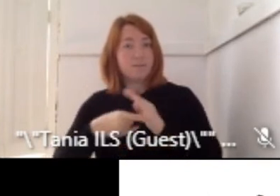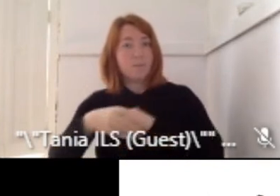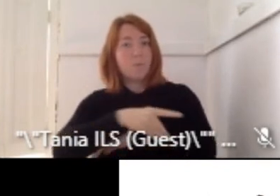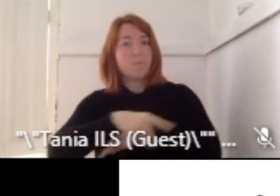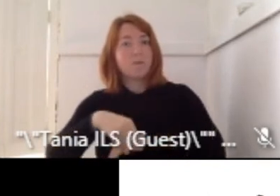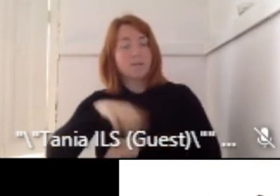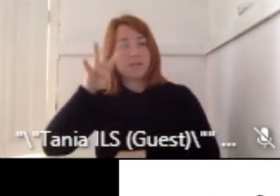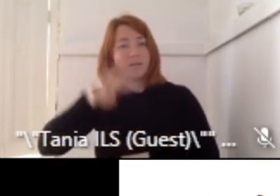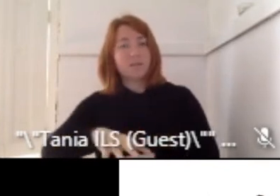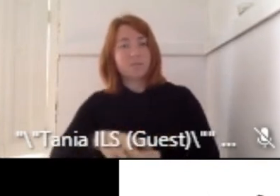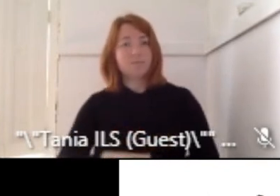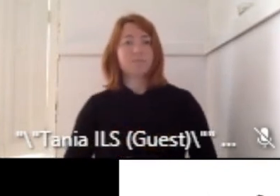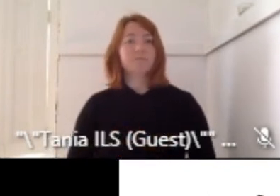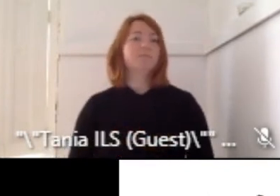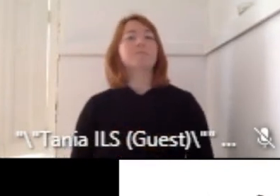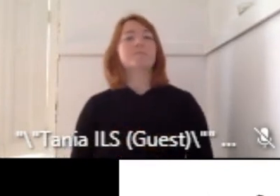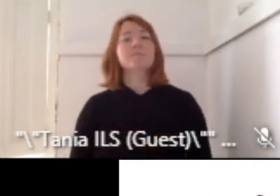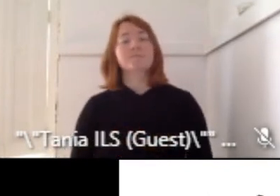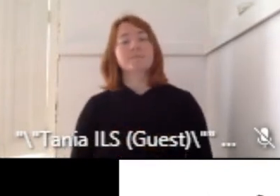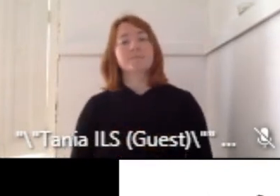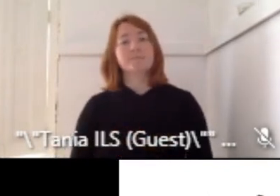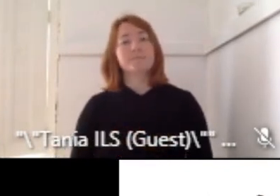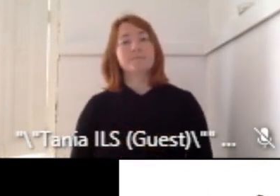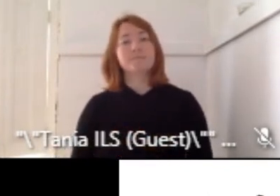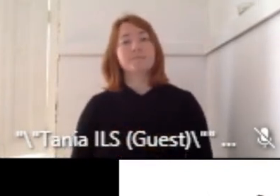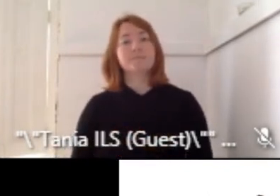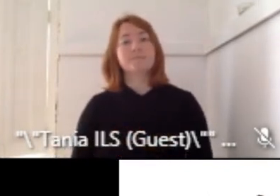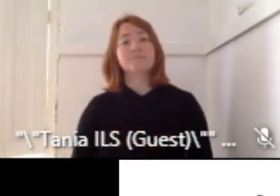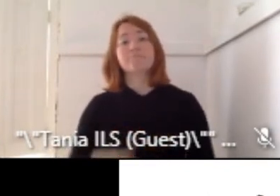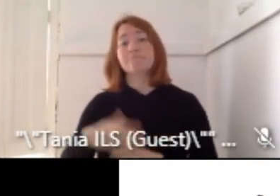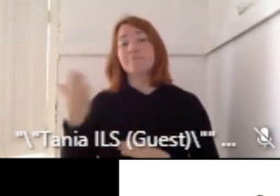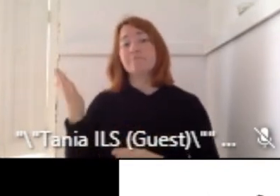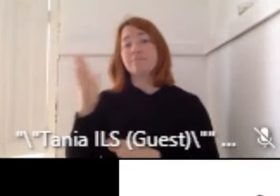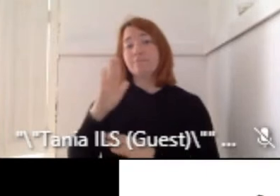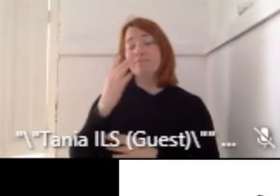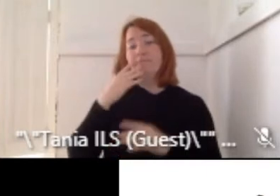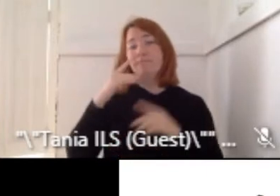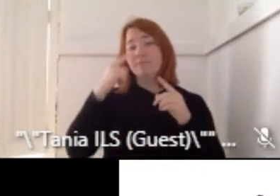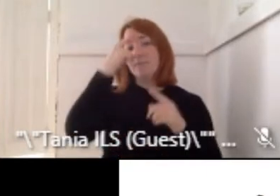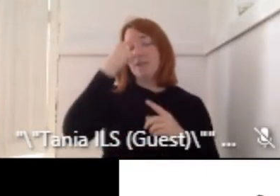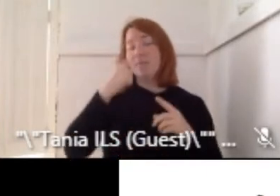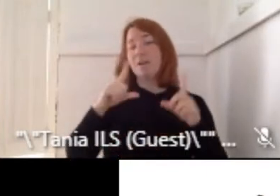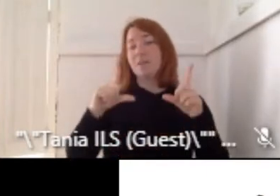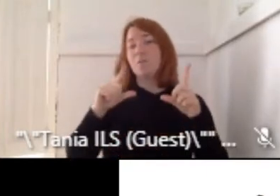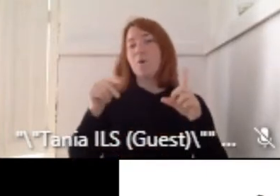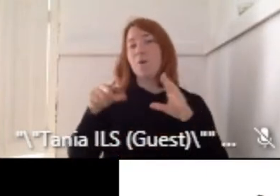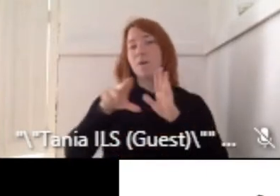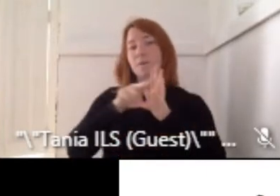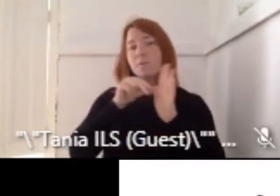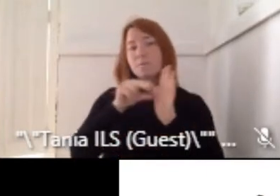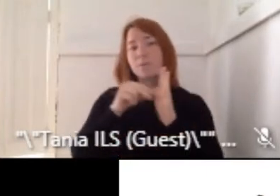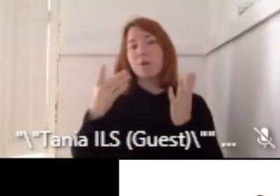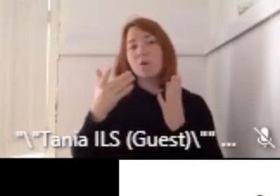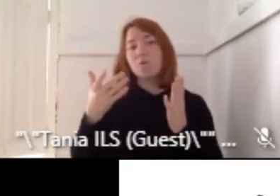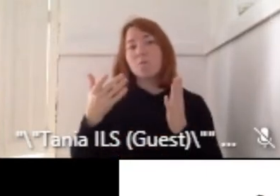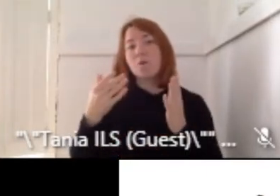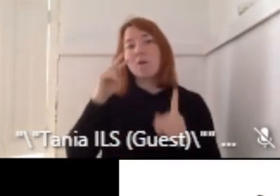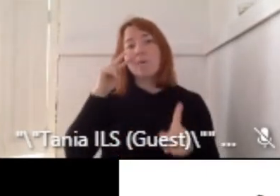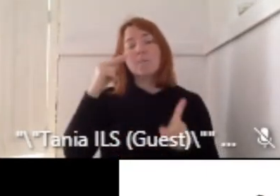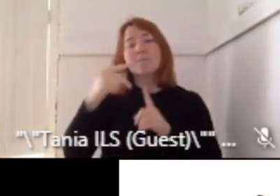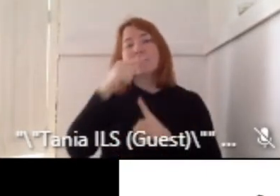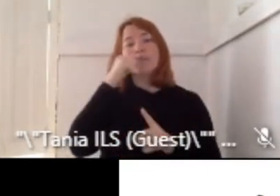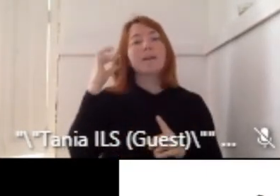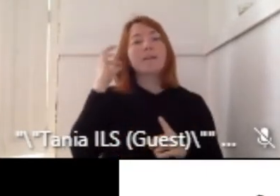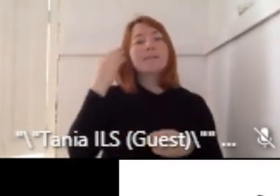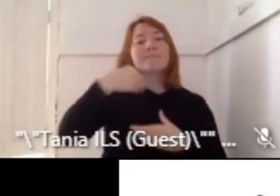Y para mostraros esto he puesto estas imágenes que están tomadas de este vídeo, cómo incorporar la perspectiva de género a la docencia universitaria